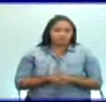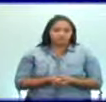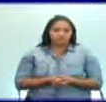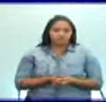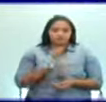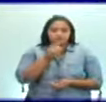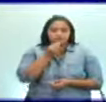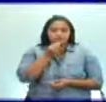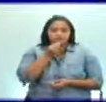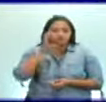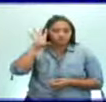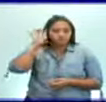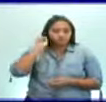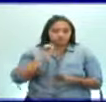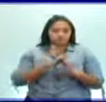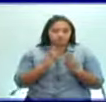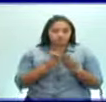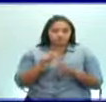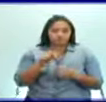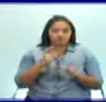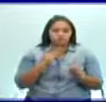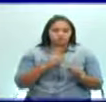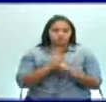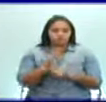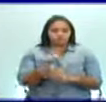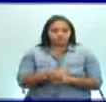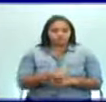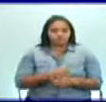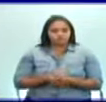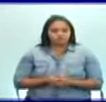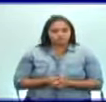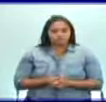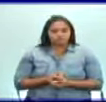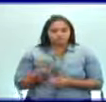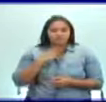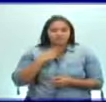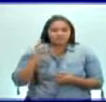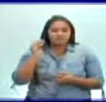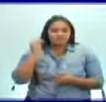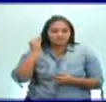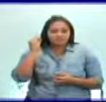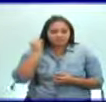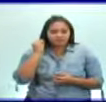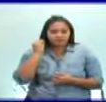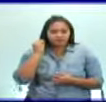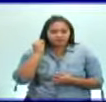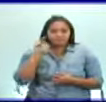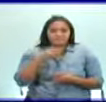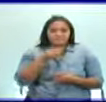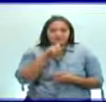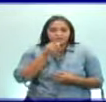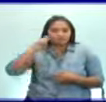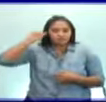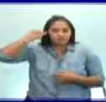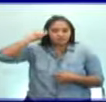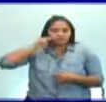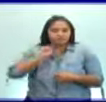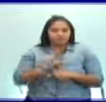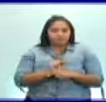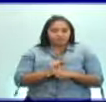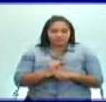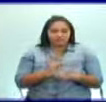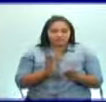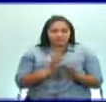estudio de este encuentro. ¿Qué debes saber para entender o fijar este contenido? Bueno, el concepto de función trabajado en